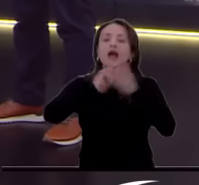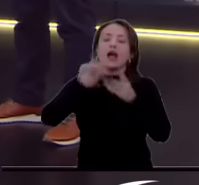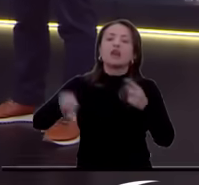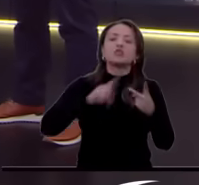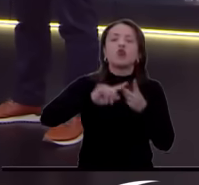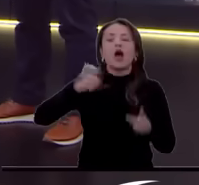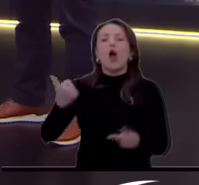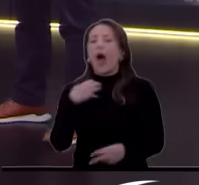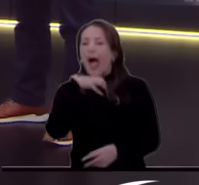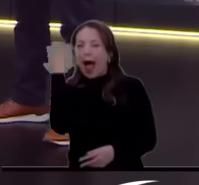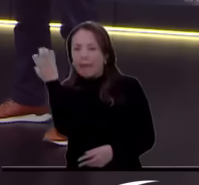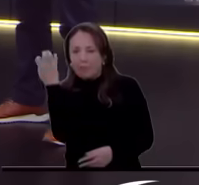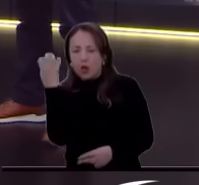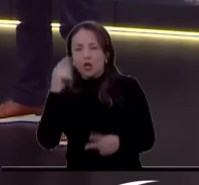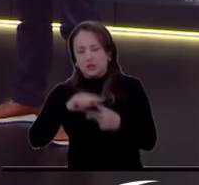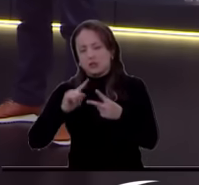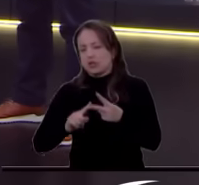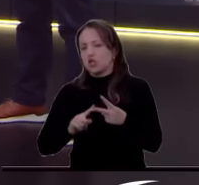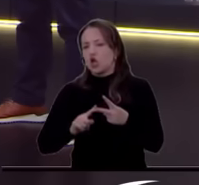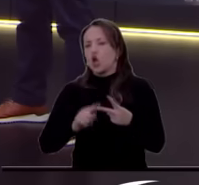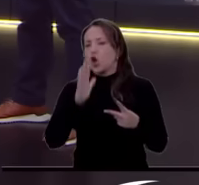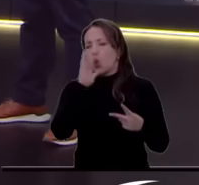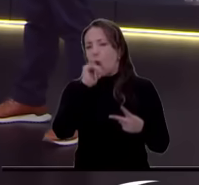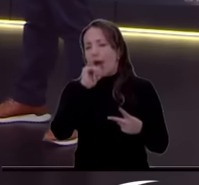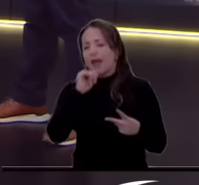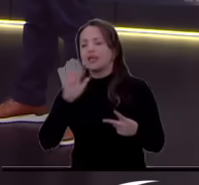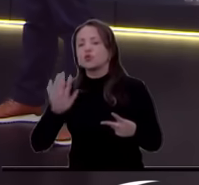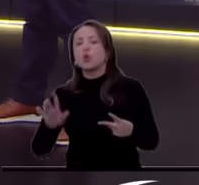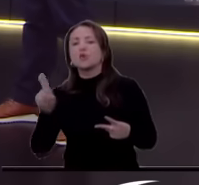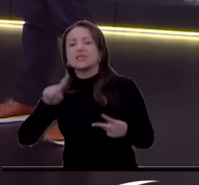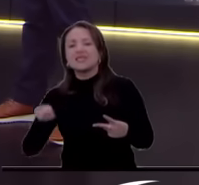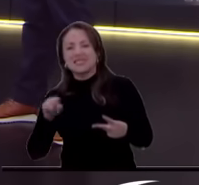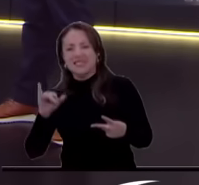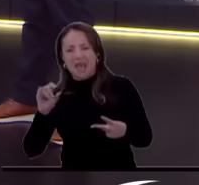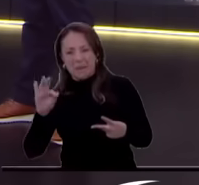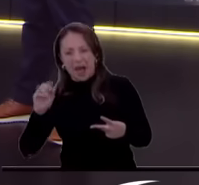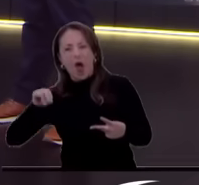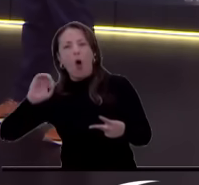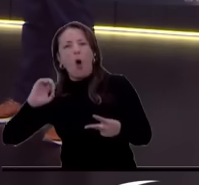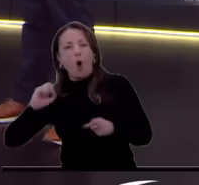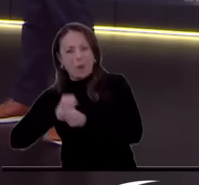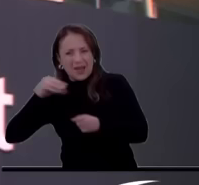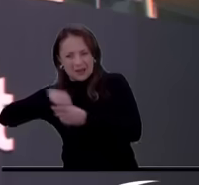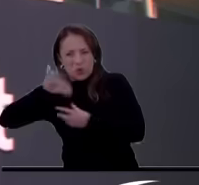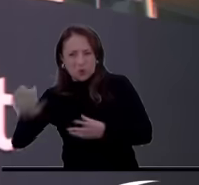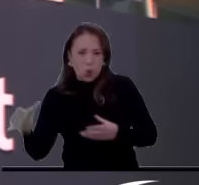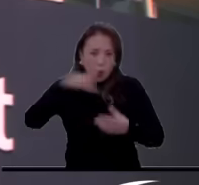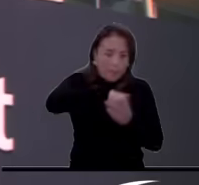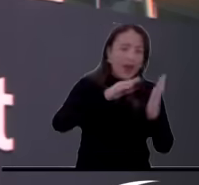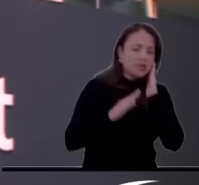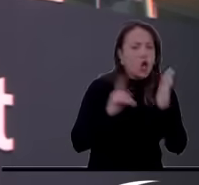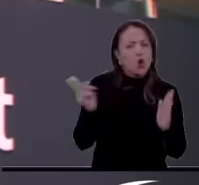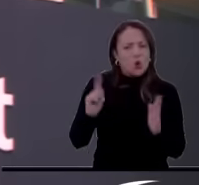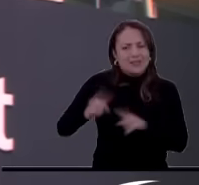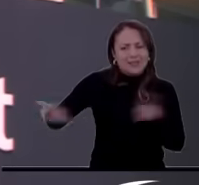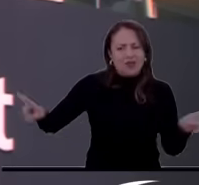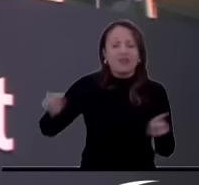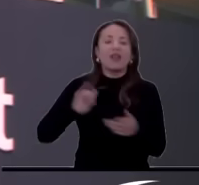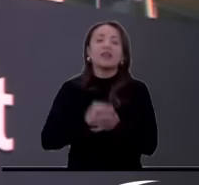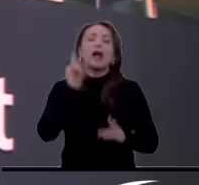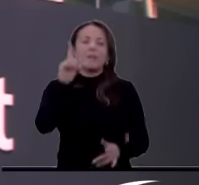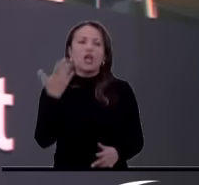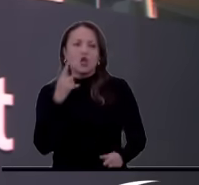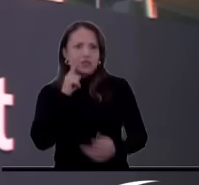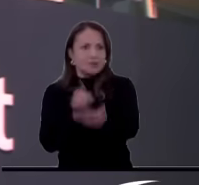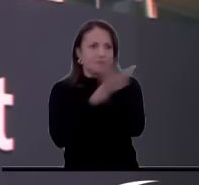Microsoft y no hay sistema operativo para celulares Bueno ya hablamos de cómo se dio esta falla ya hablamos por qué todo lo que tiene que ver con el sistema operativo